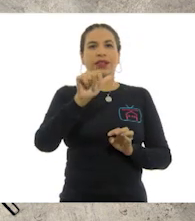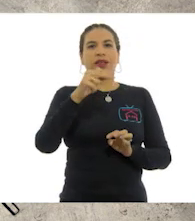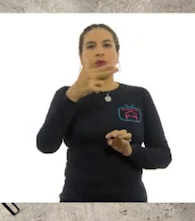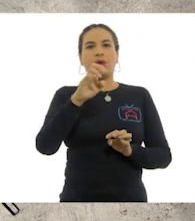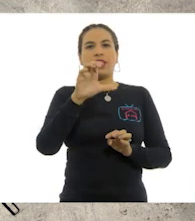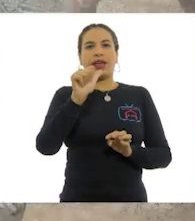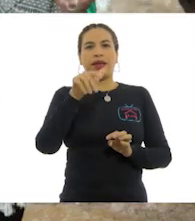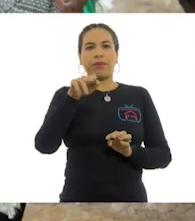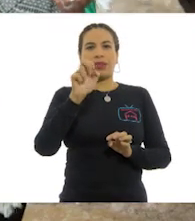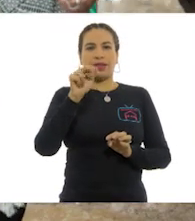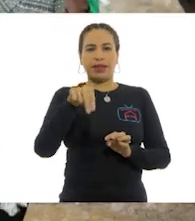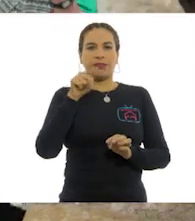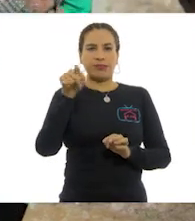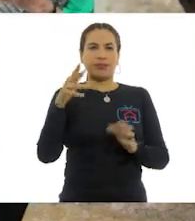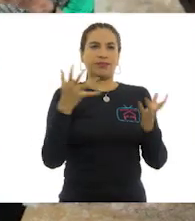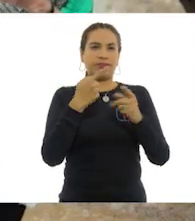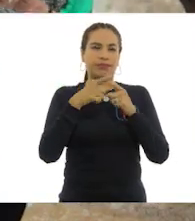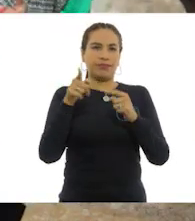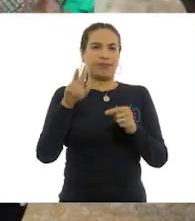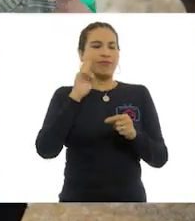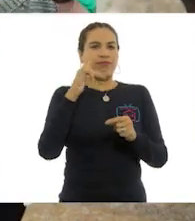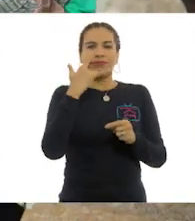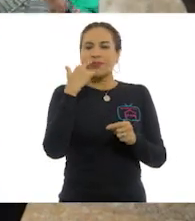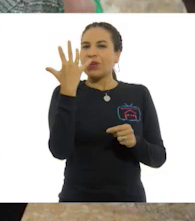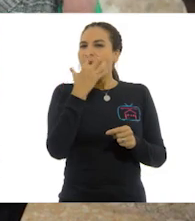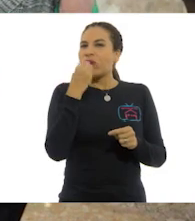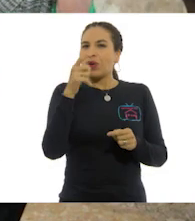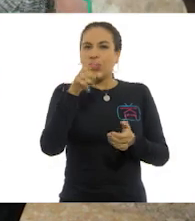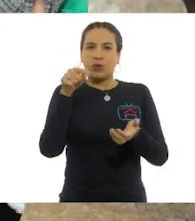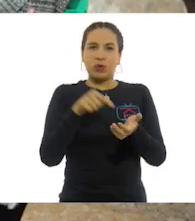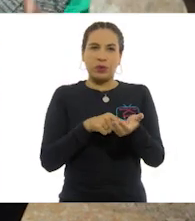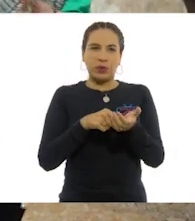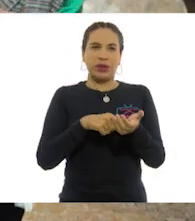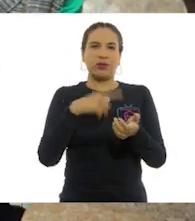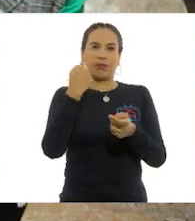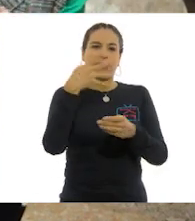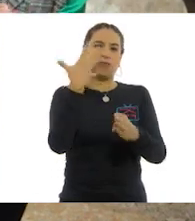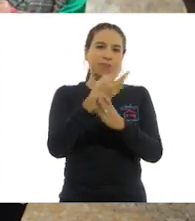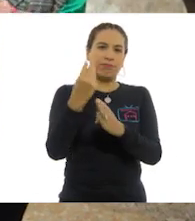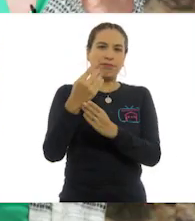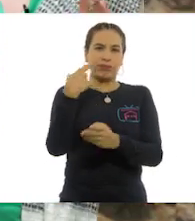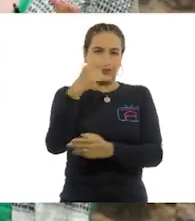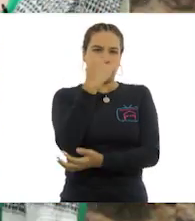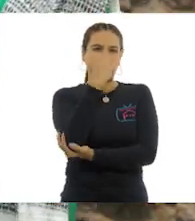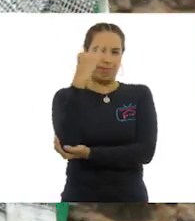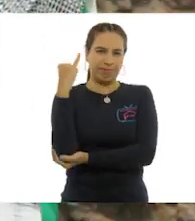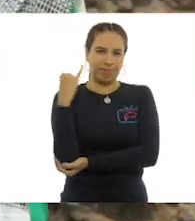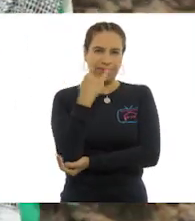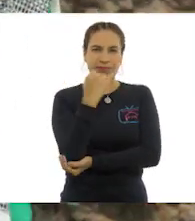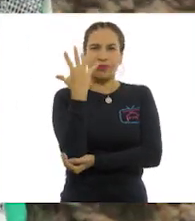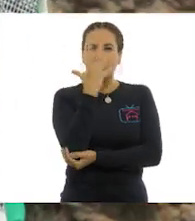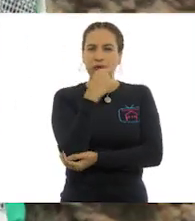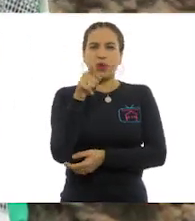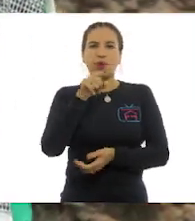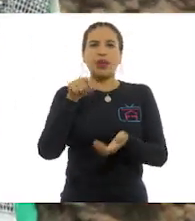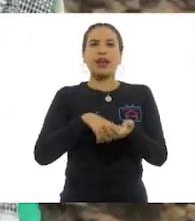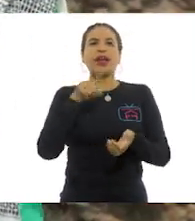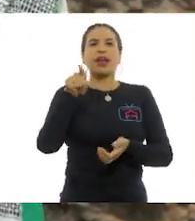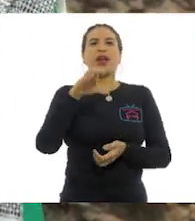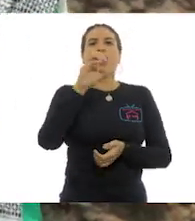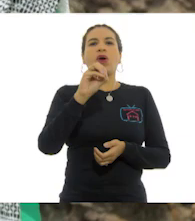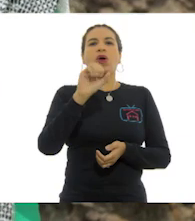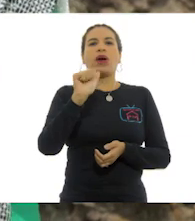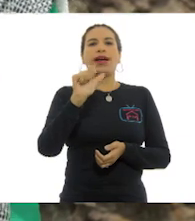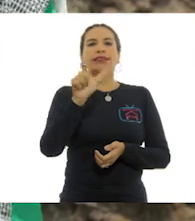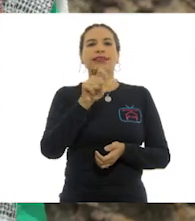de Huastepec. Él se quedó tan deslumbrado con este lugar que le pidió que le ayudara a diseñar su jardín botánico. Y le diseñó uno ahí en Huastepec,